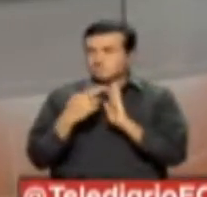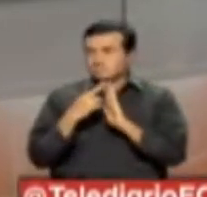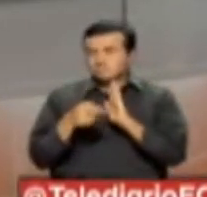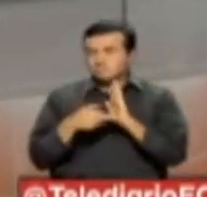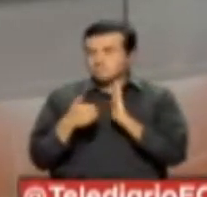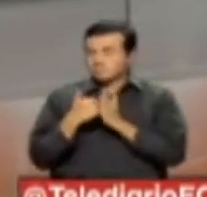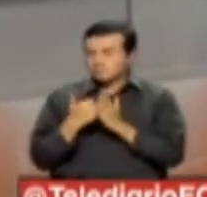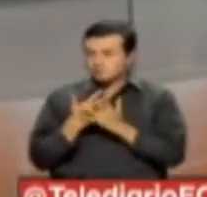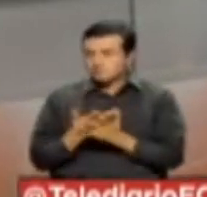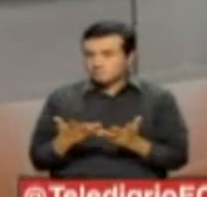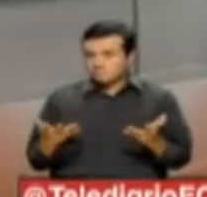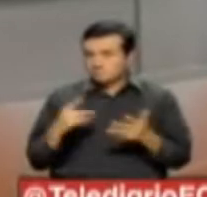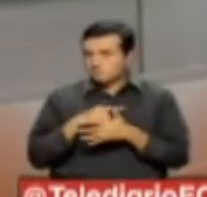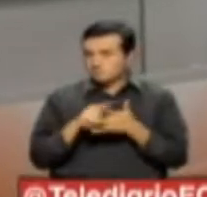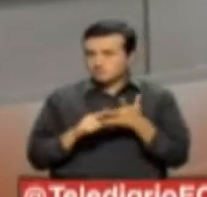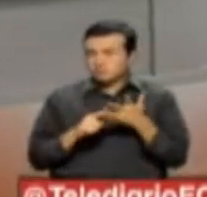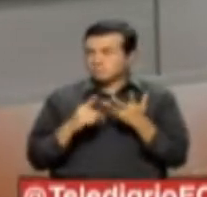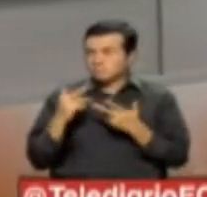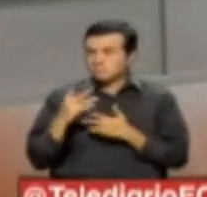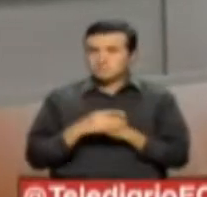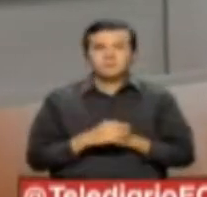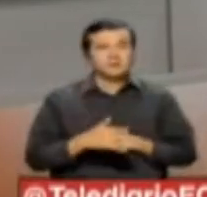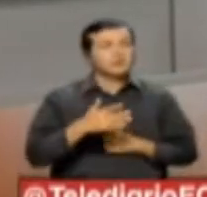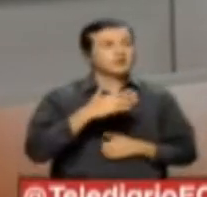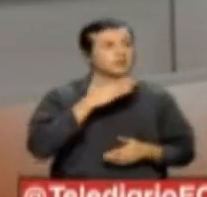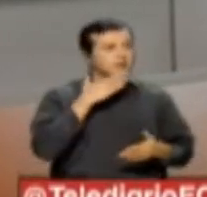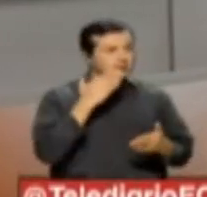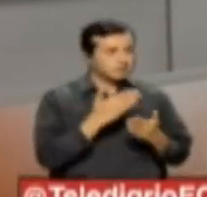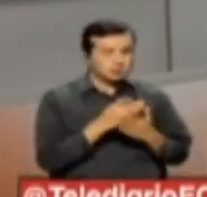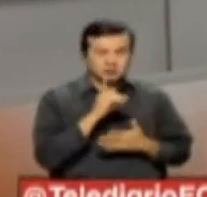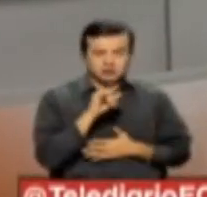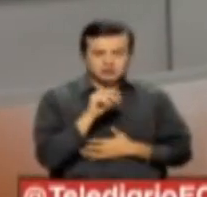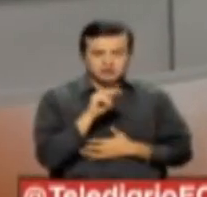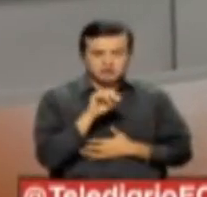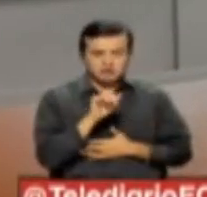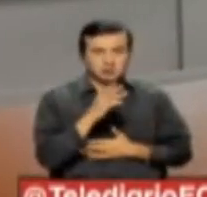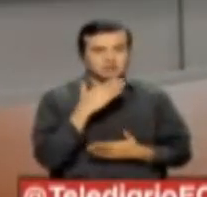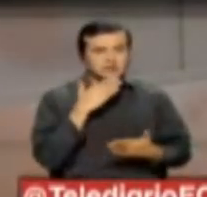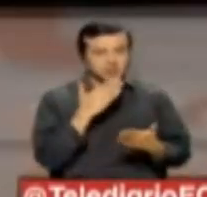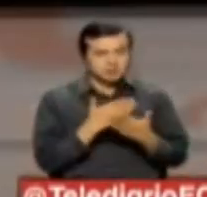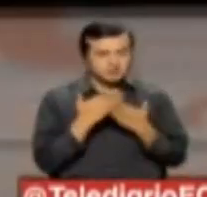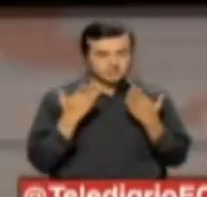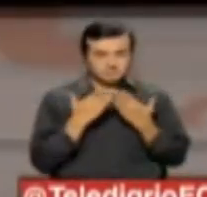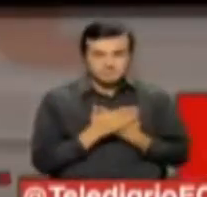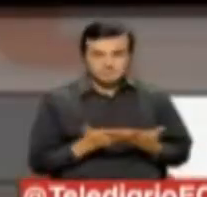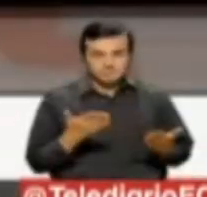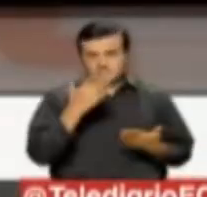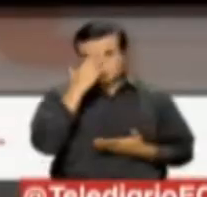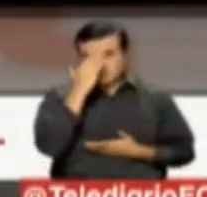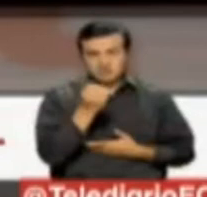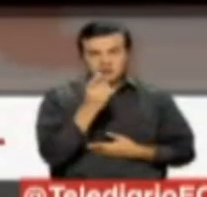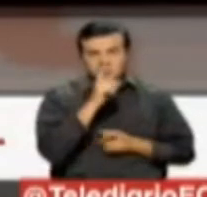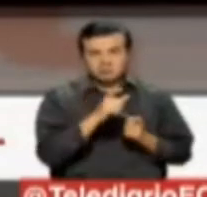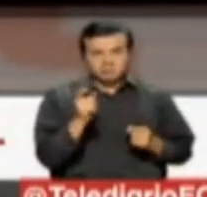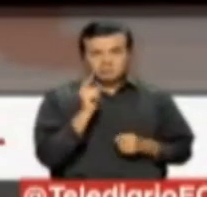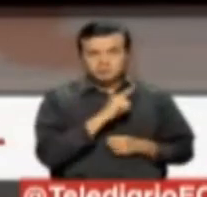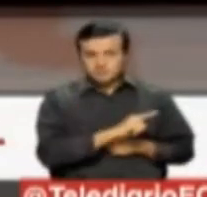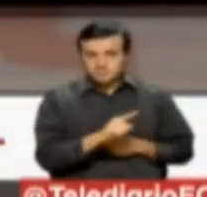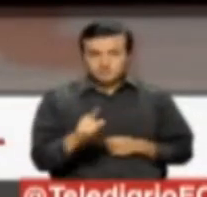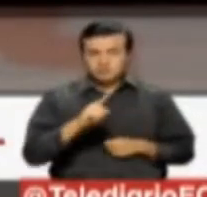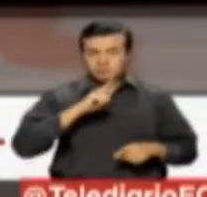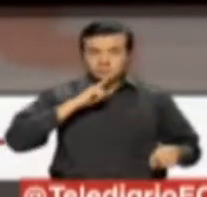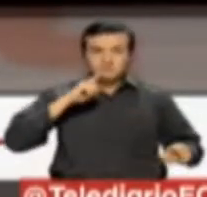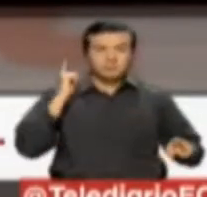beneficio que tenemos y en qué consiste bueno muchísimas gracias de anna gracias por el espacio buenos días con la ciudadanía bueno en